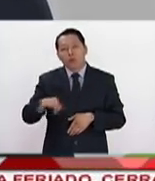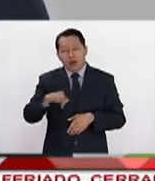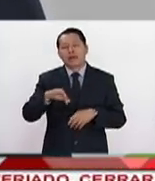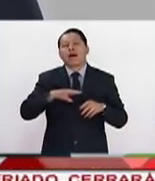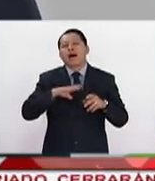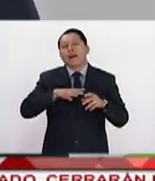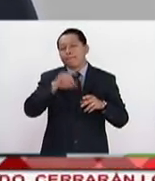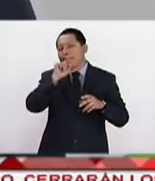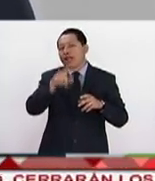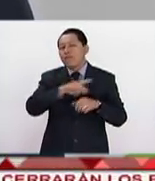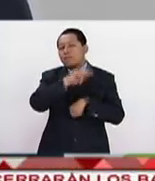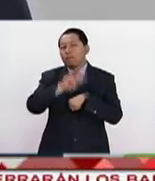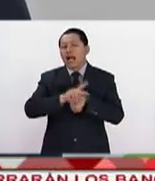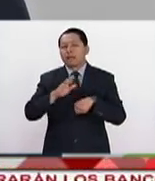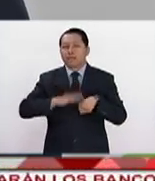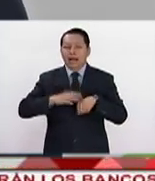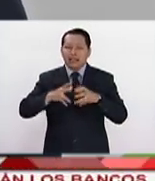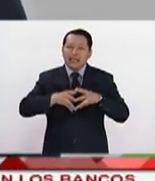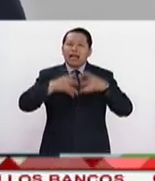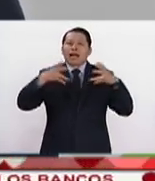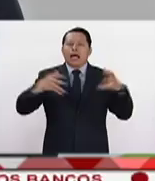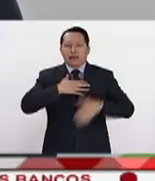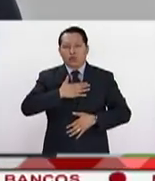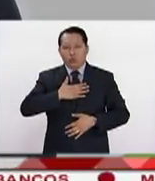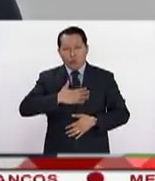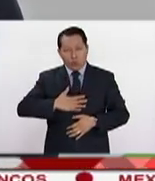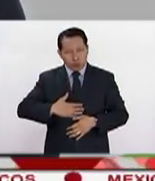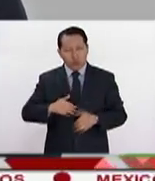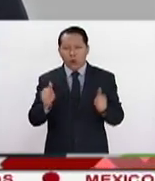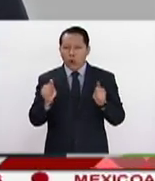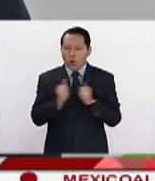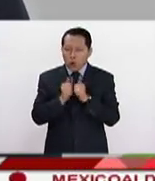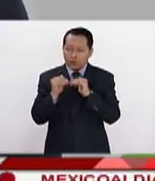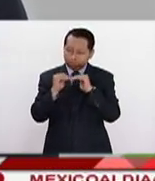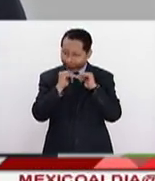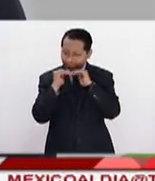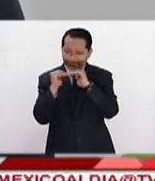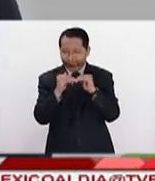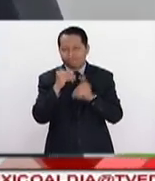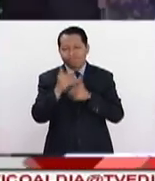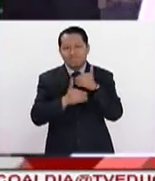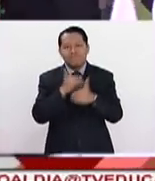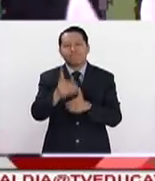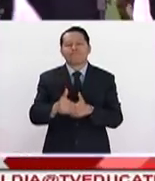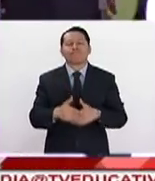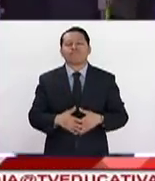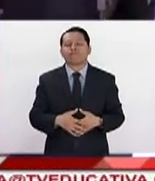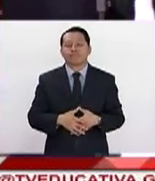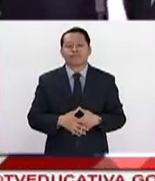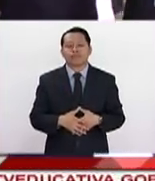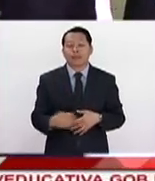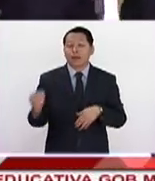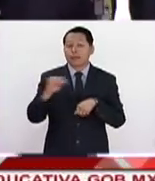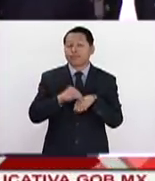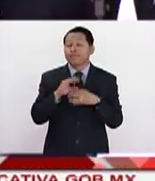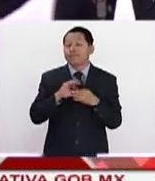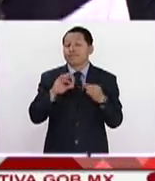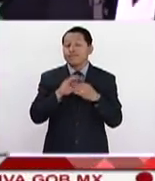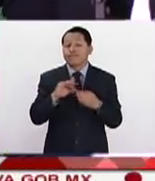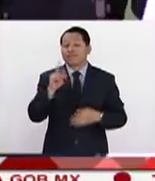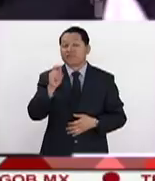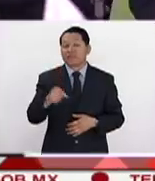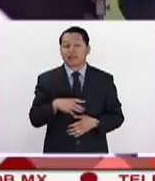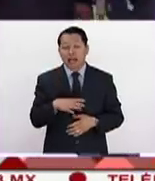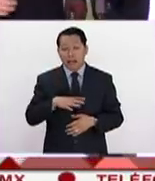y justa, un país unido con estabilidad y prosperidad. Y agregó que ante las sospechas